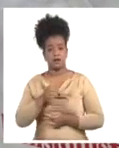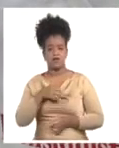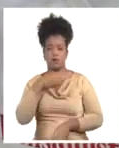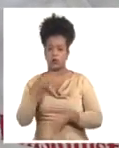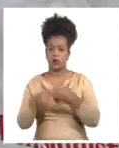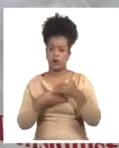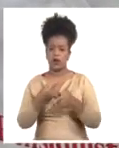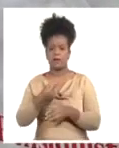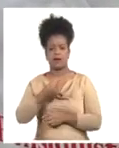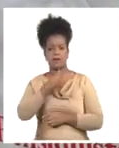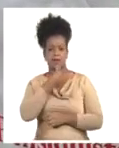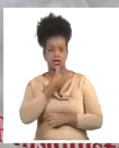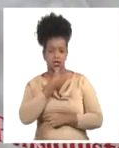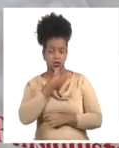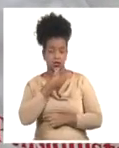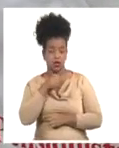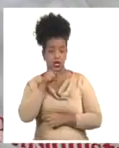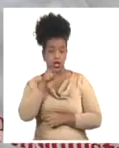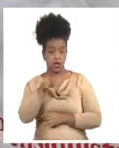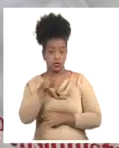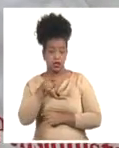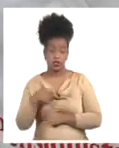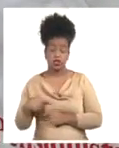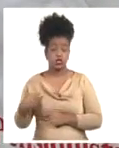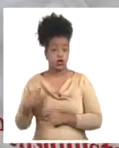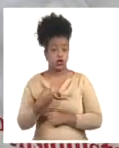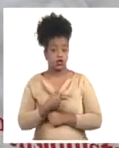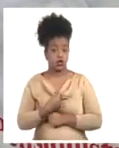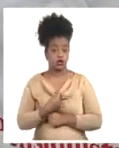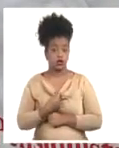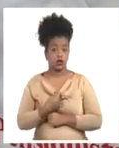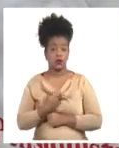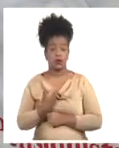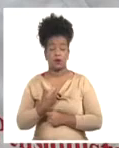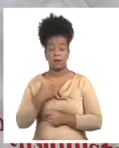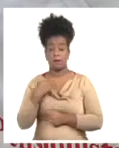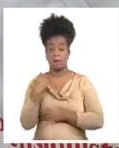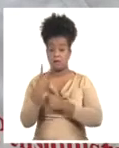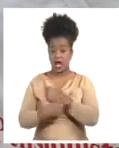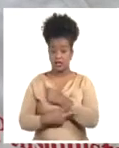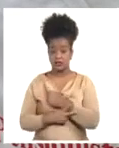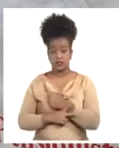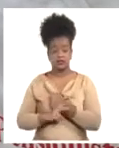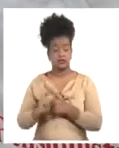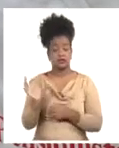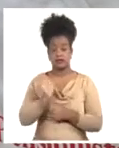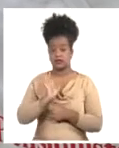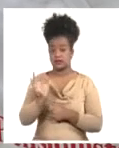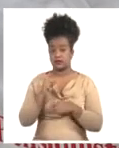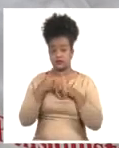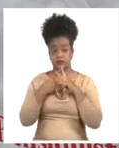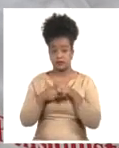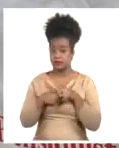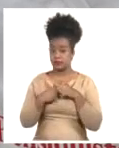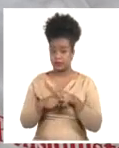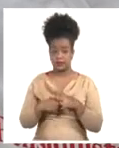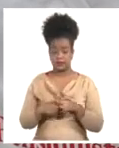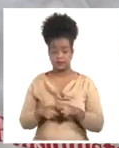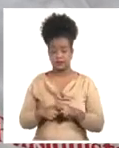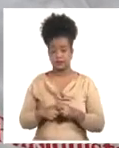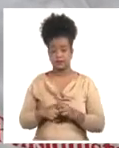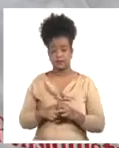mayor, algo que nosotros en nuestros países capitalistas ni siquiera podemos pensar.